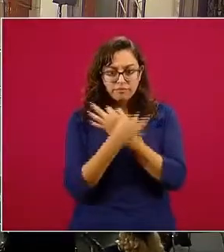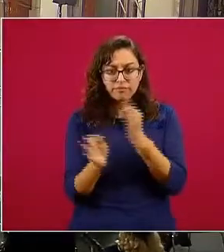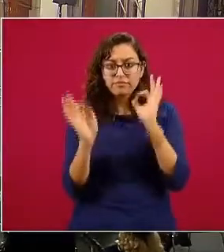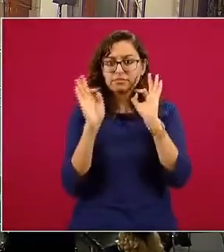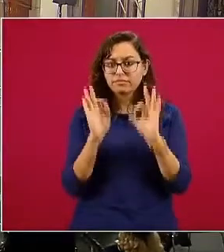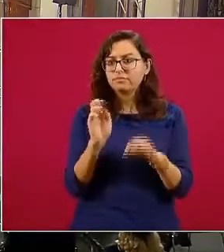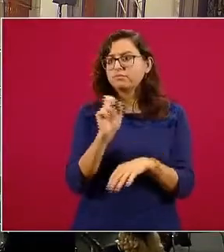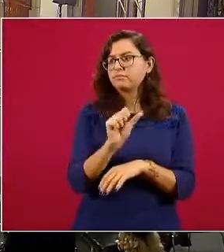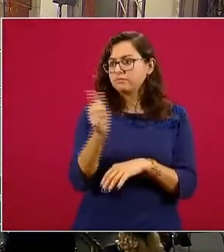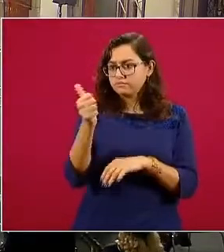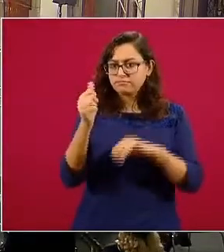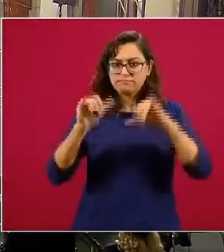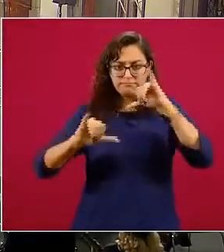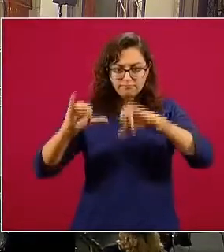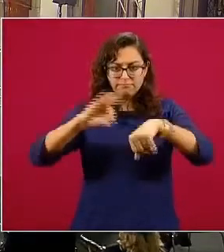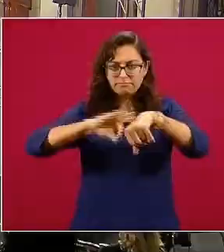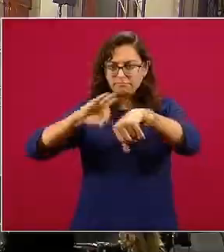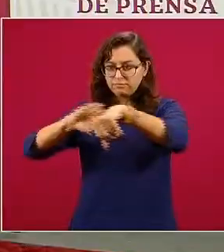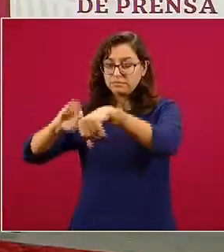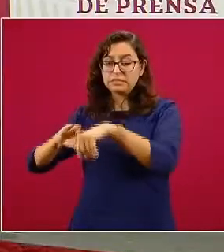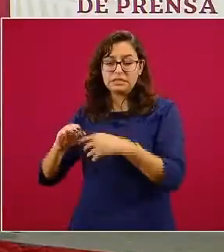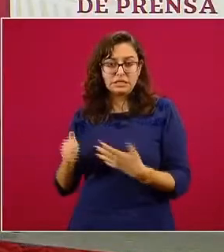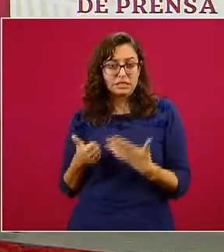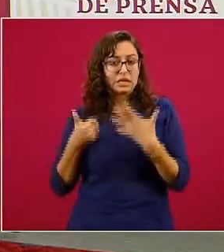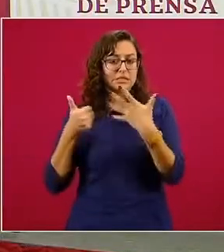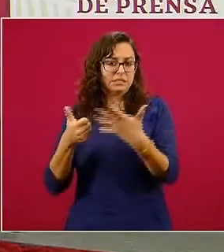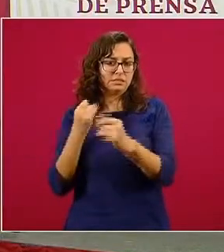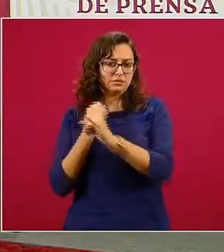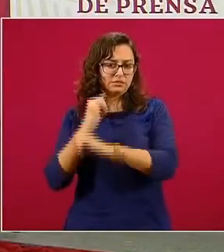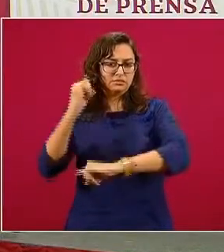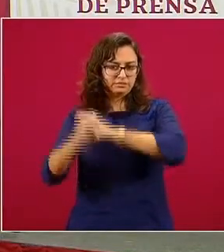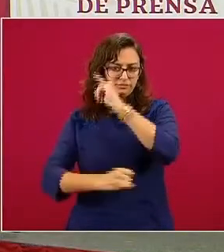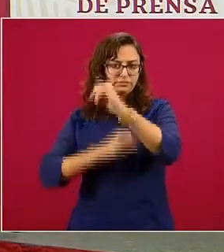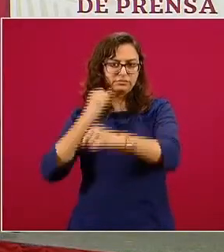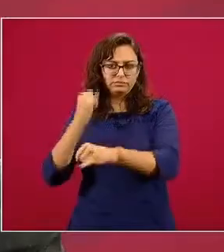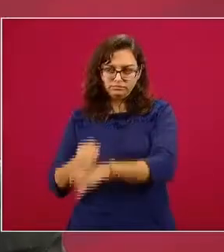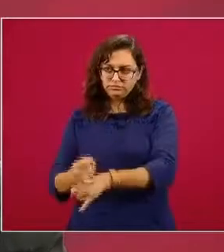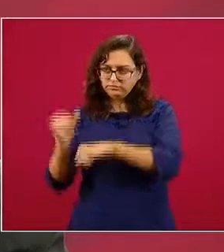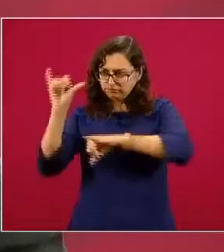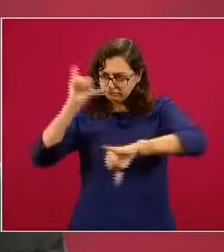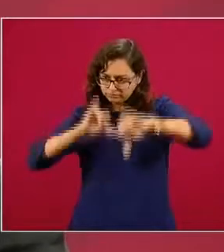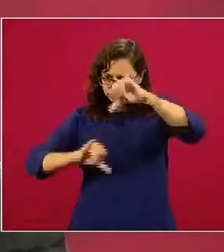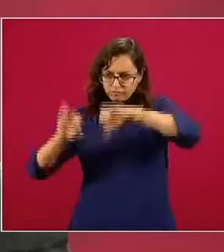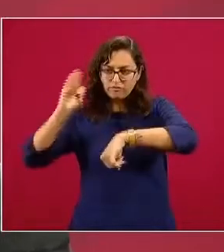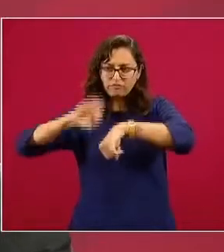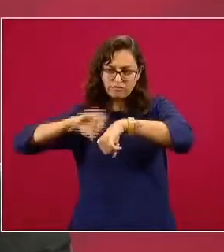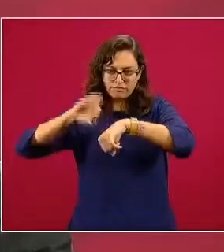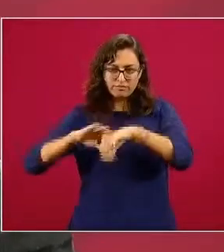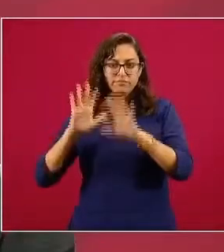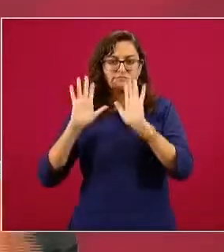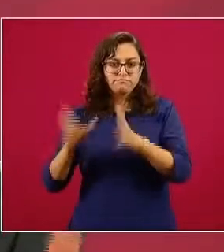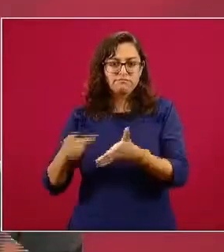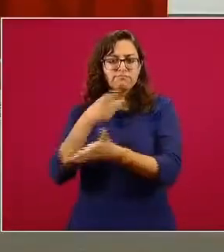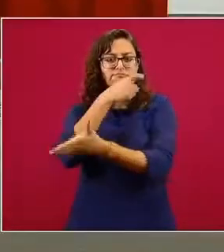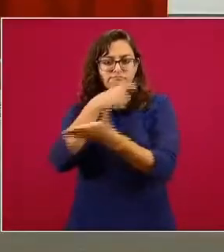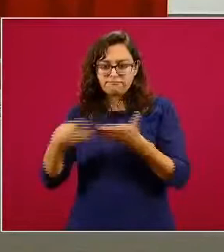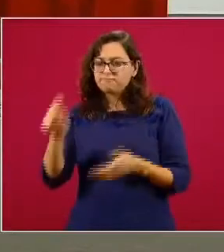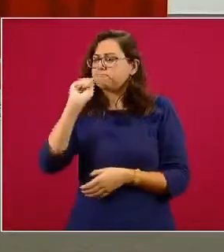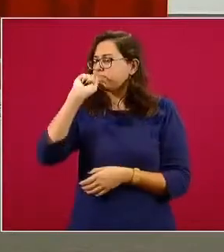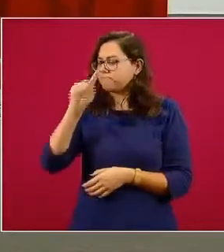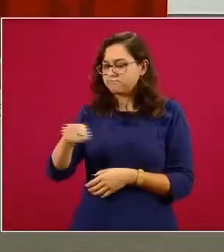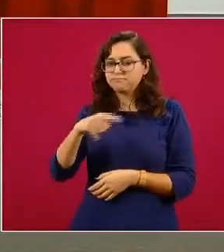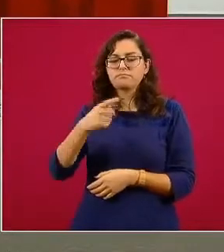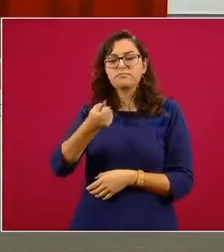otros laboratorios, pero hay otros 6 laboratorios internacionales que a los que se le ha contratado estos